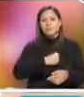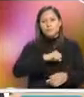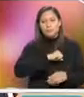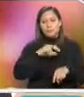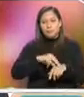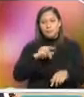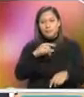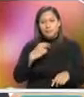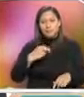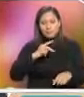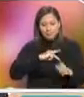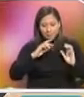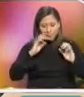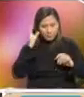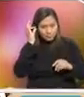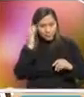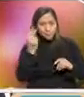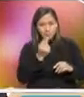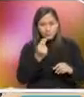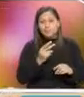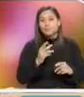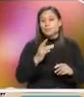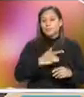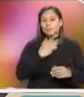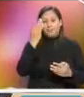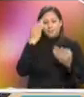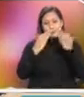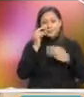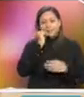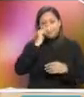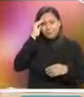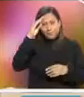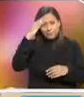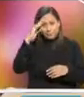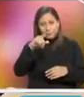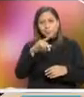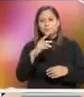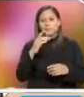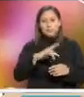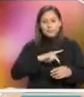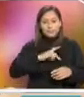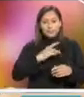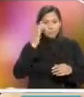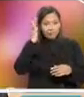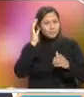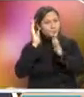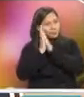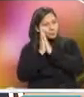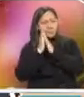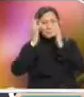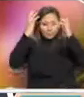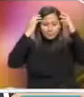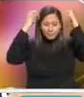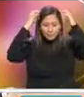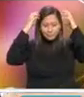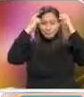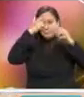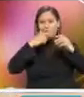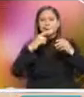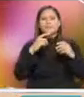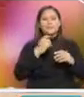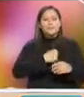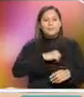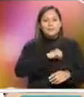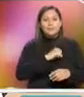que tanto nuestro cabello necesita. Hay que consentirlo, señora, hay que consentir nuestro cabello, hacerle masajito en la noche, nutrirlo,